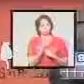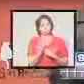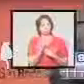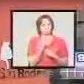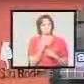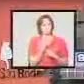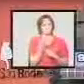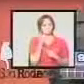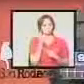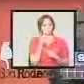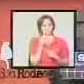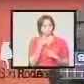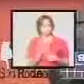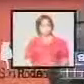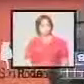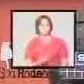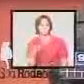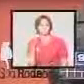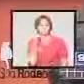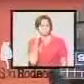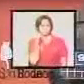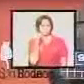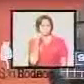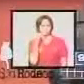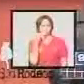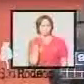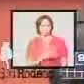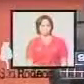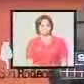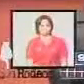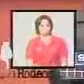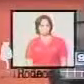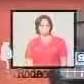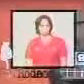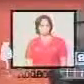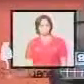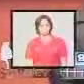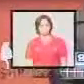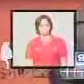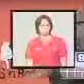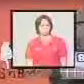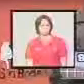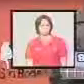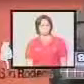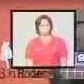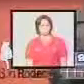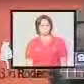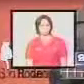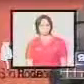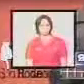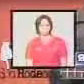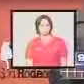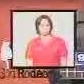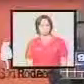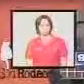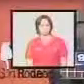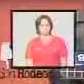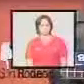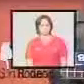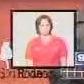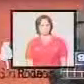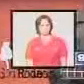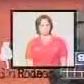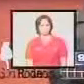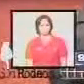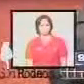mejor. Y nos escucha por el teléfono. Para que podamos escucharle mejor. Ya. Y nos escucha por el teléfono.